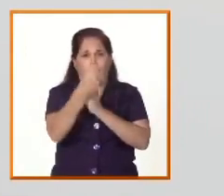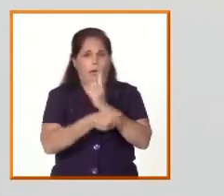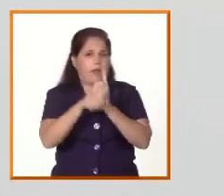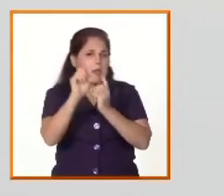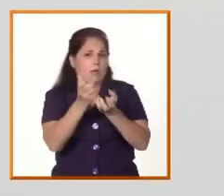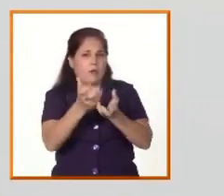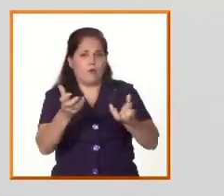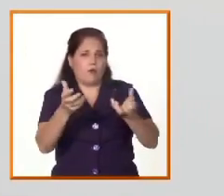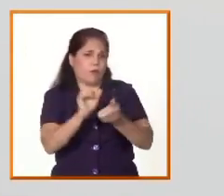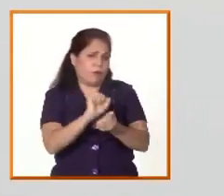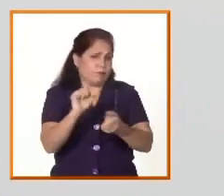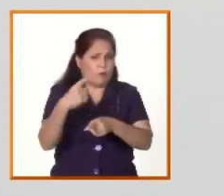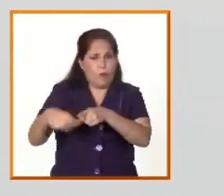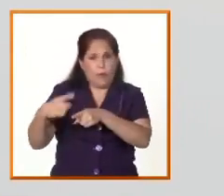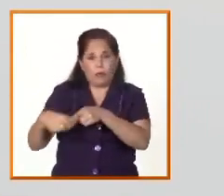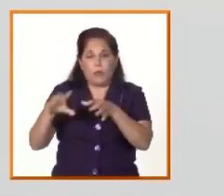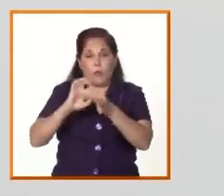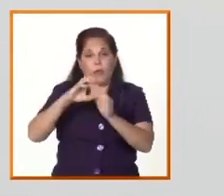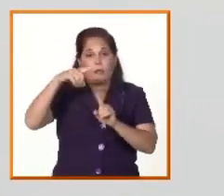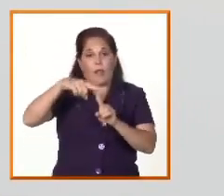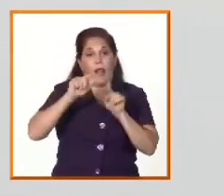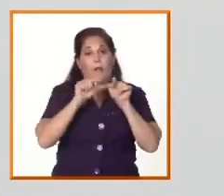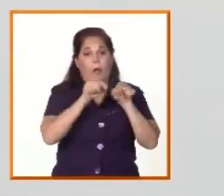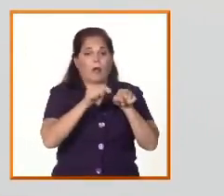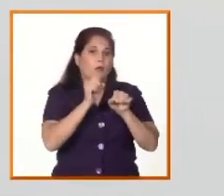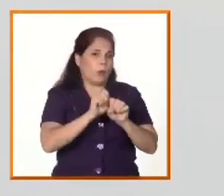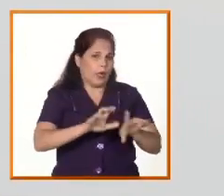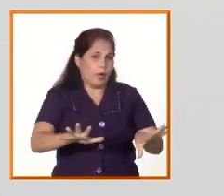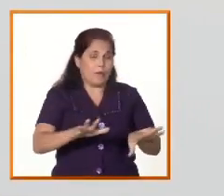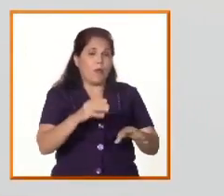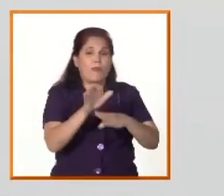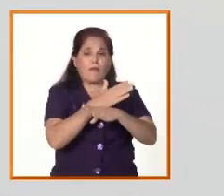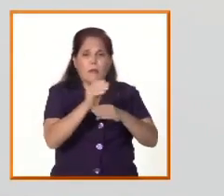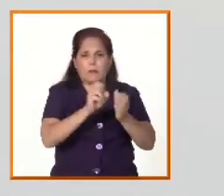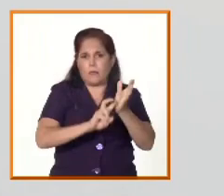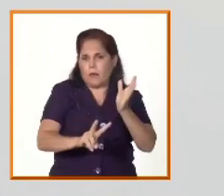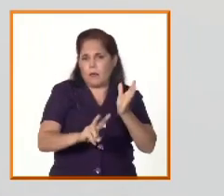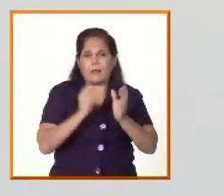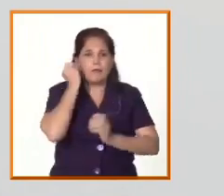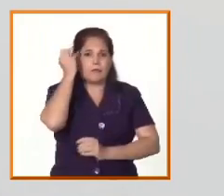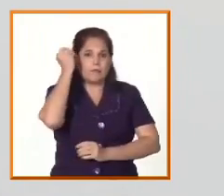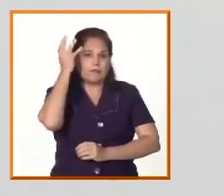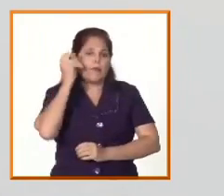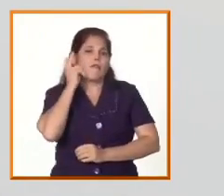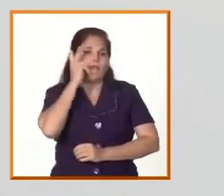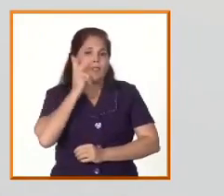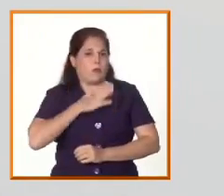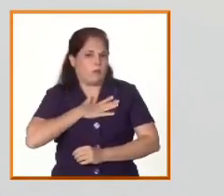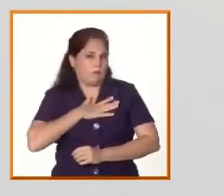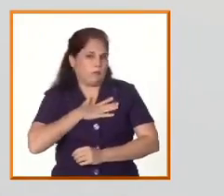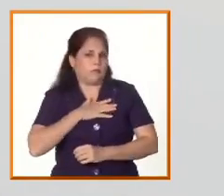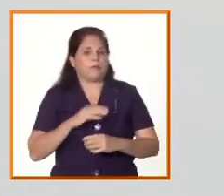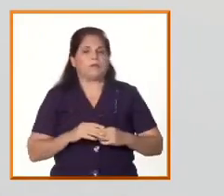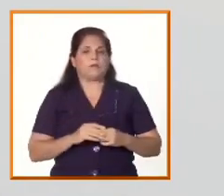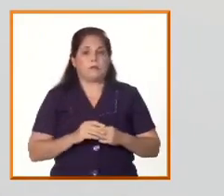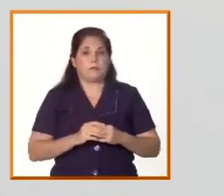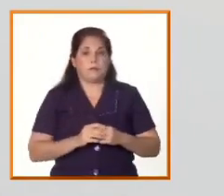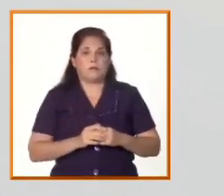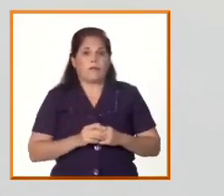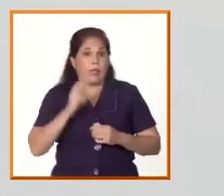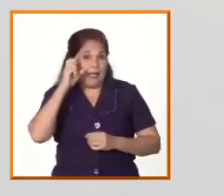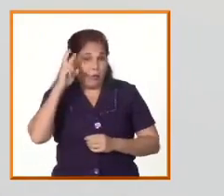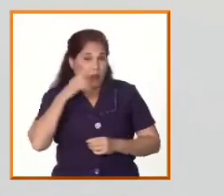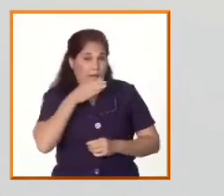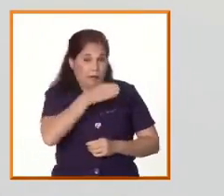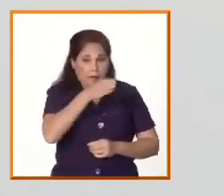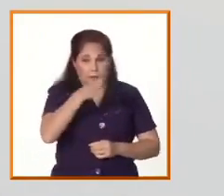naturales en guantánamo Y tenemos un ejemplo de eso decir hay varias provincias insertadas en esa producción el recorrido que se hizo con